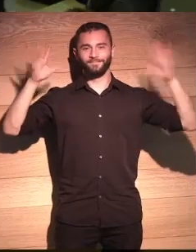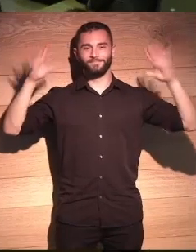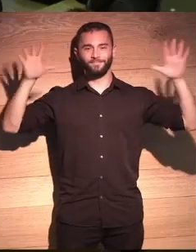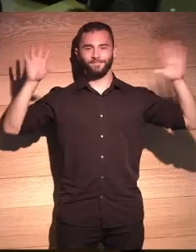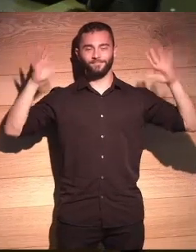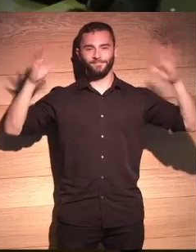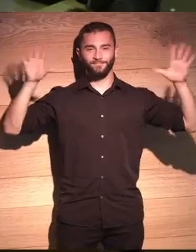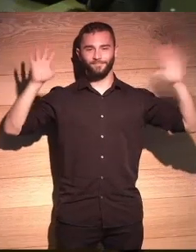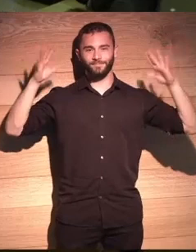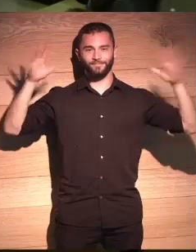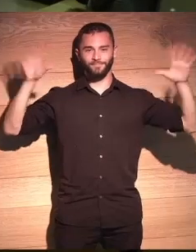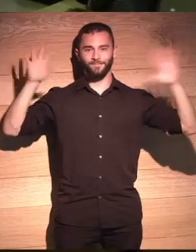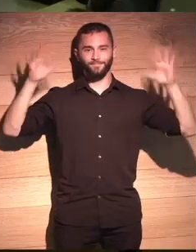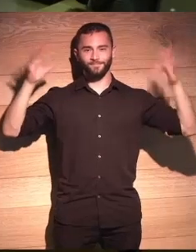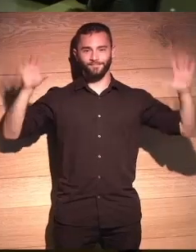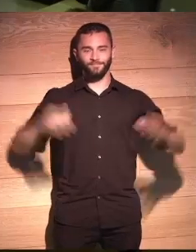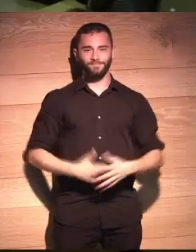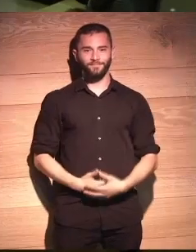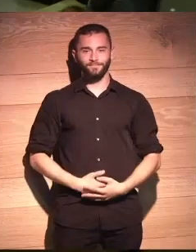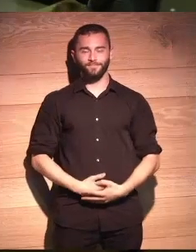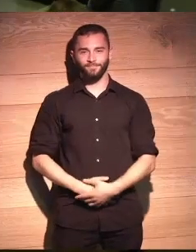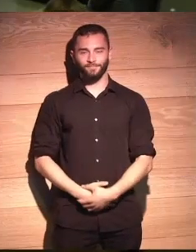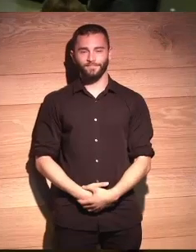Hola, Peter. No me da la mano.